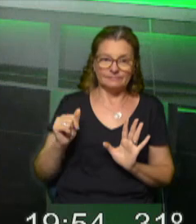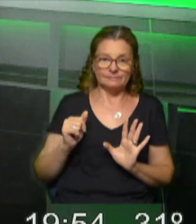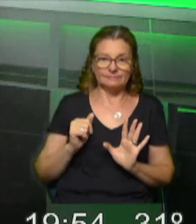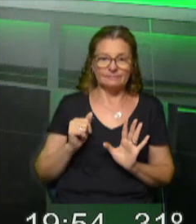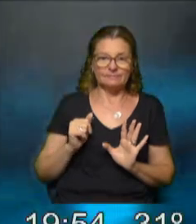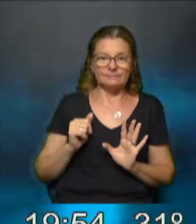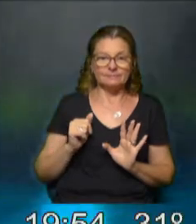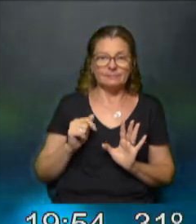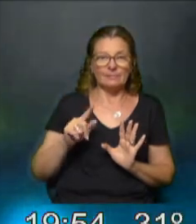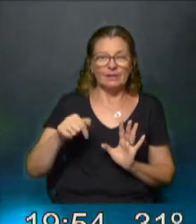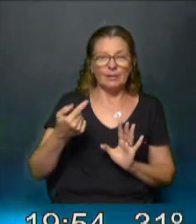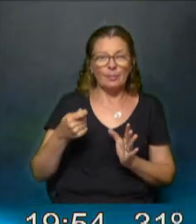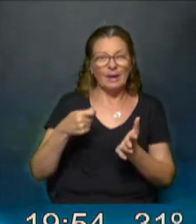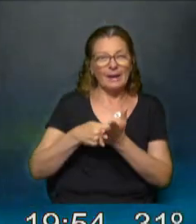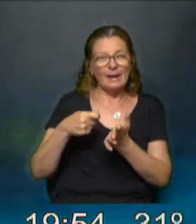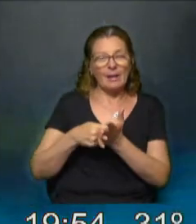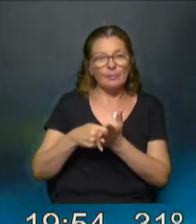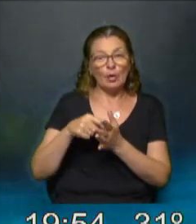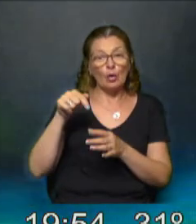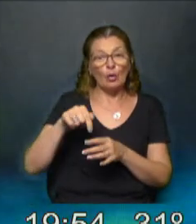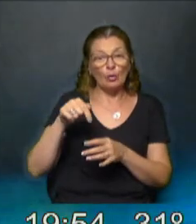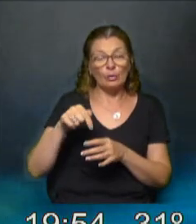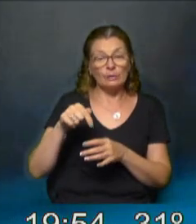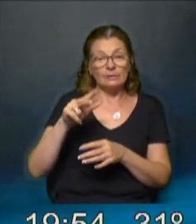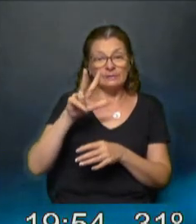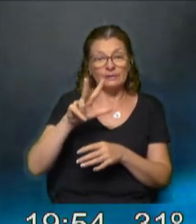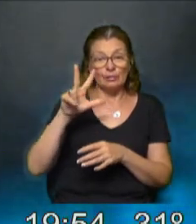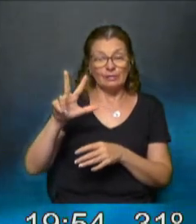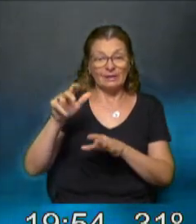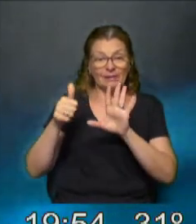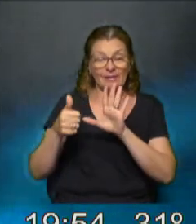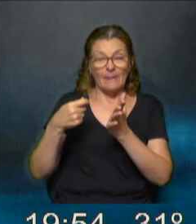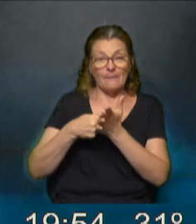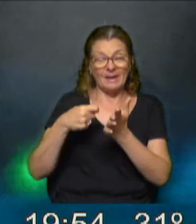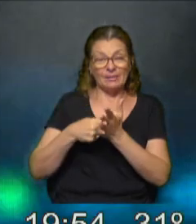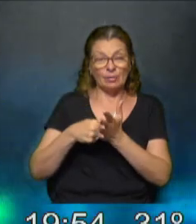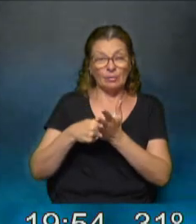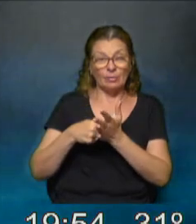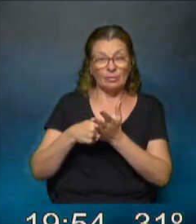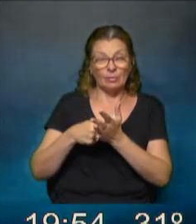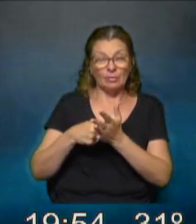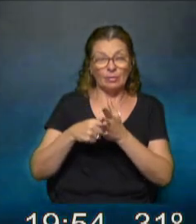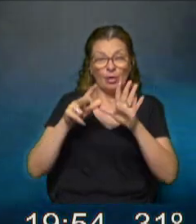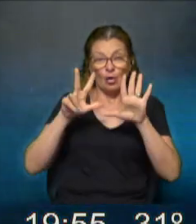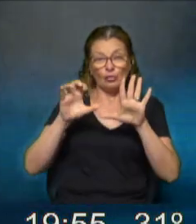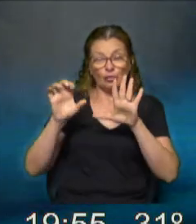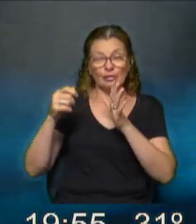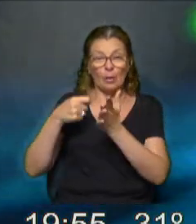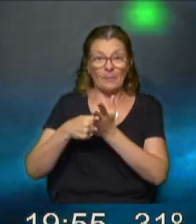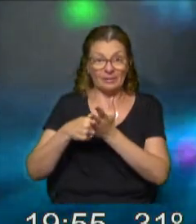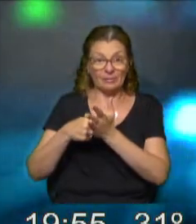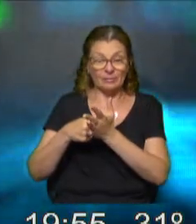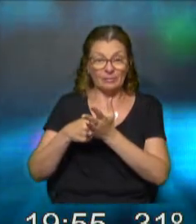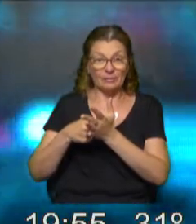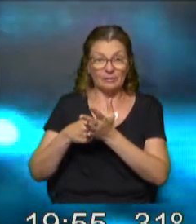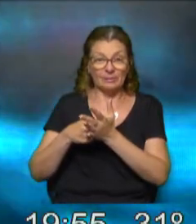Sí después el tipo de cambio oficial hoy por hoy en 336 pesos valdría 800 pesos Sí o sea